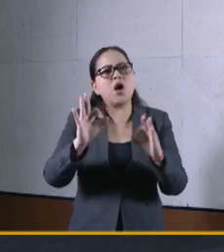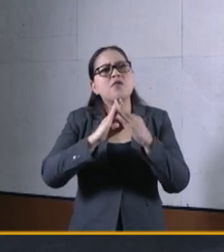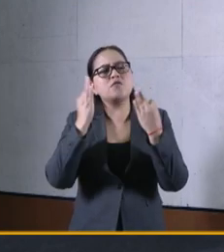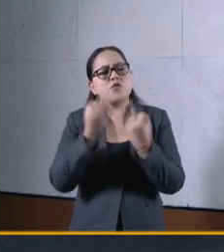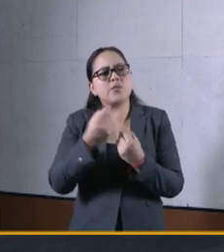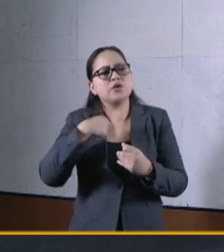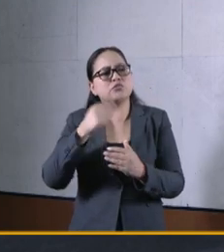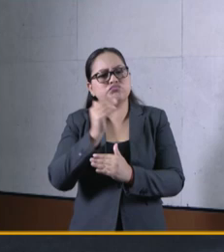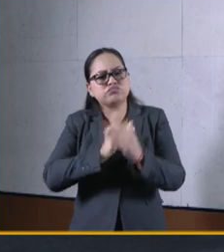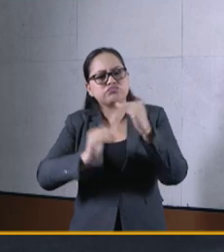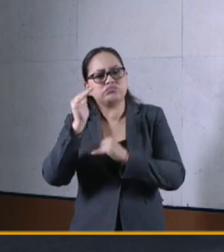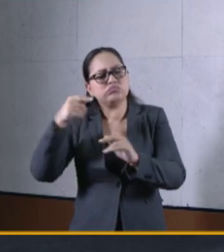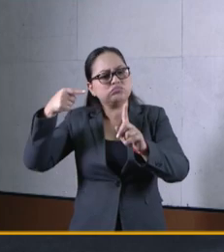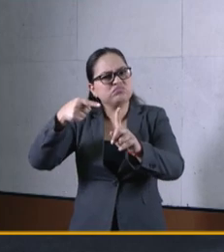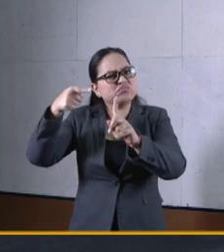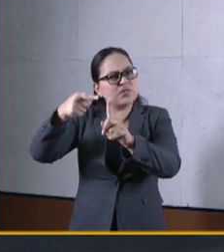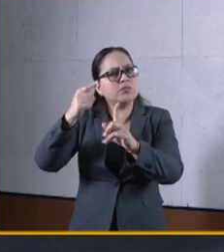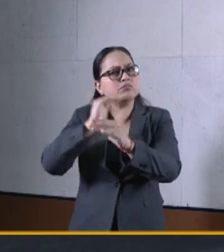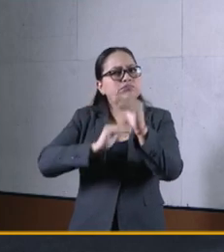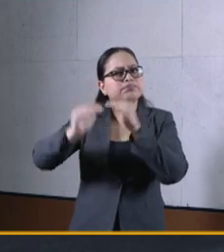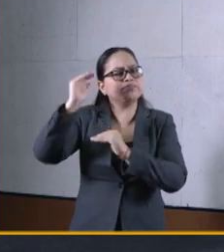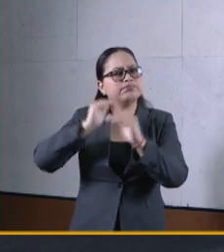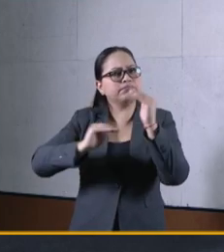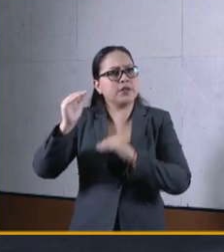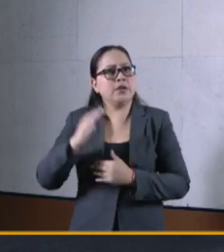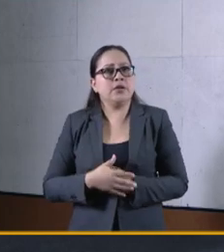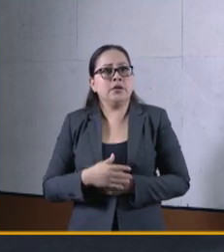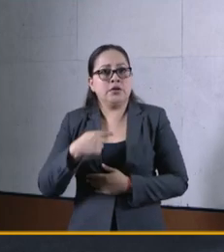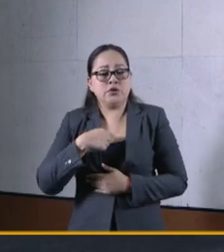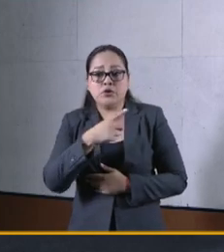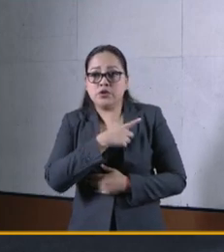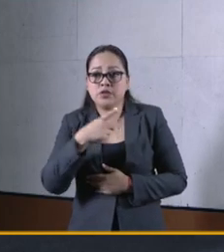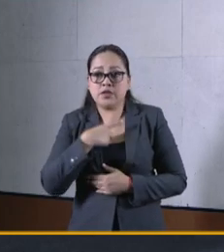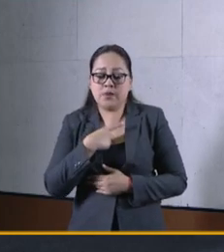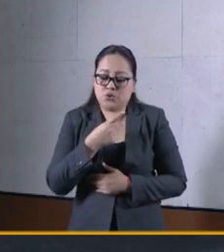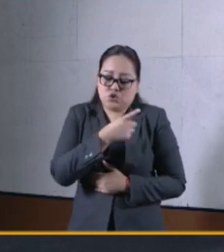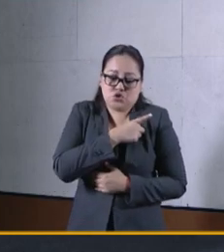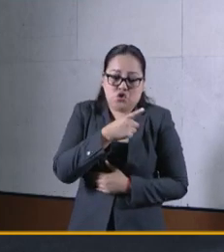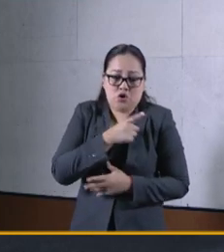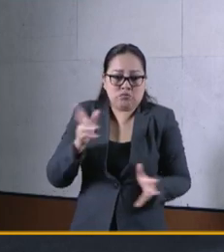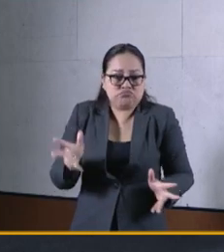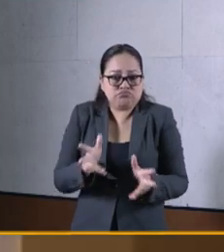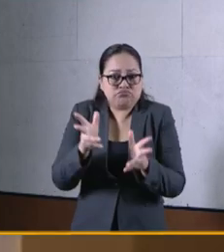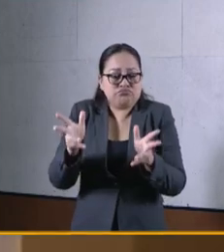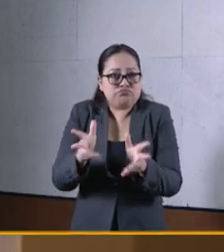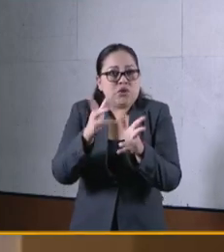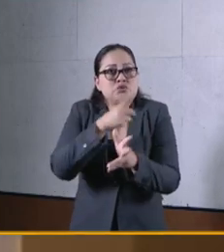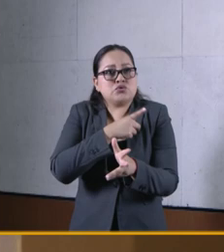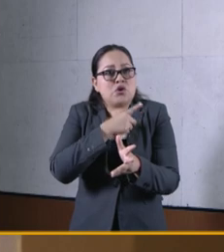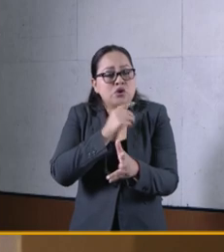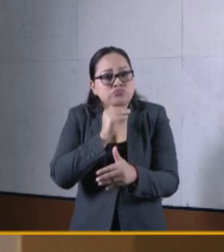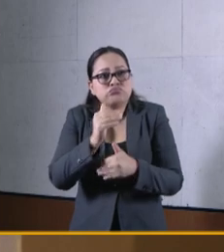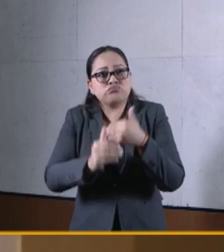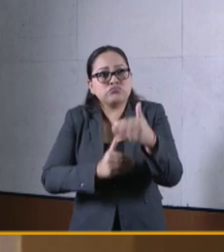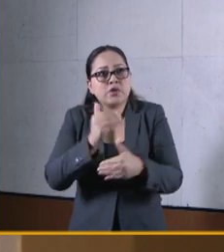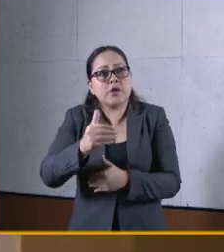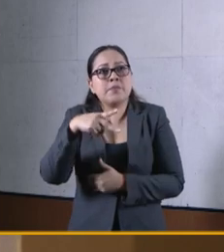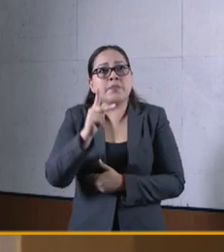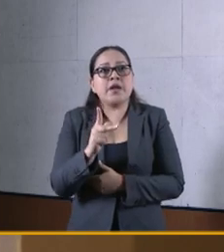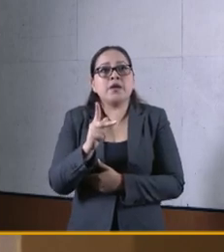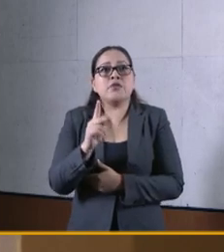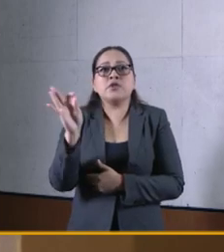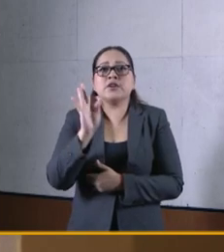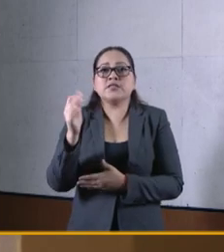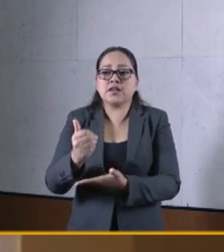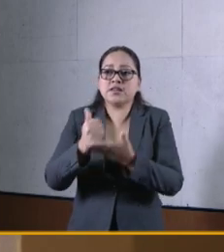que superar los retos en mi vida tuve que salir adelante sola sin embargo creo que sin la ayuda de